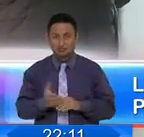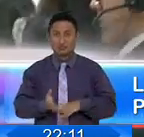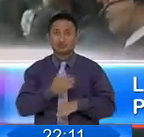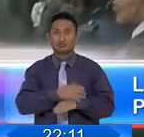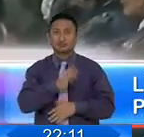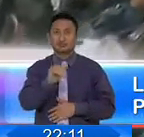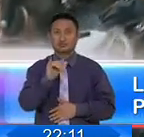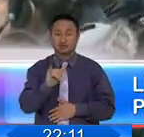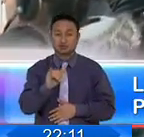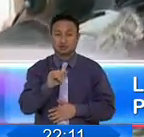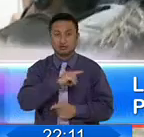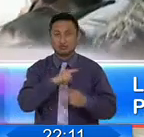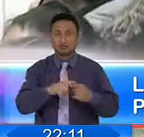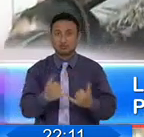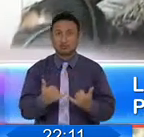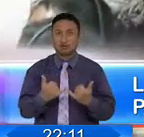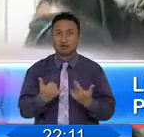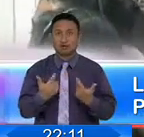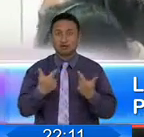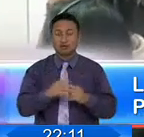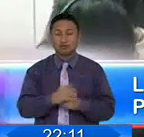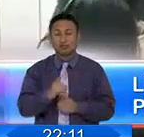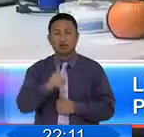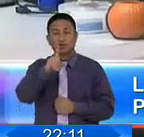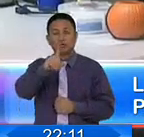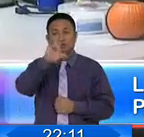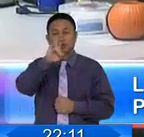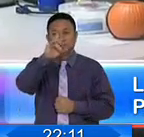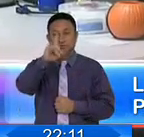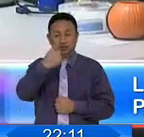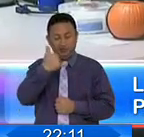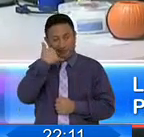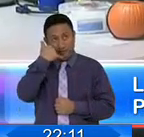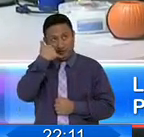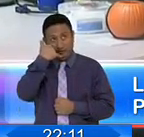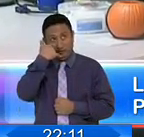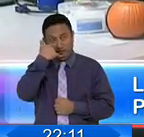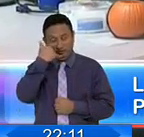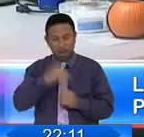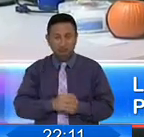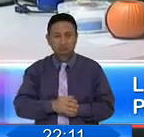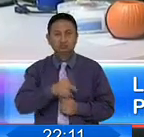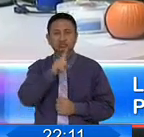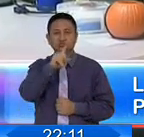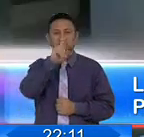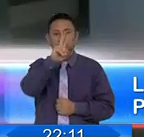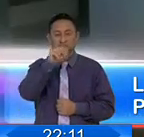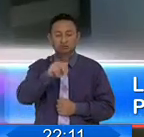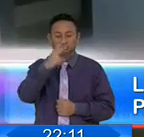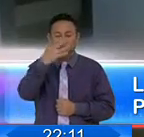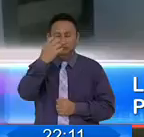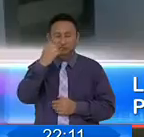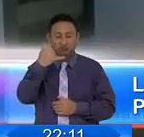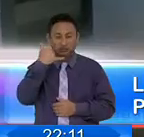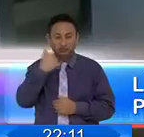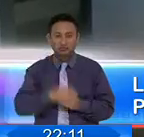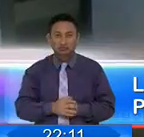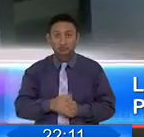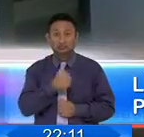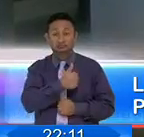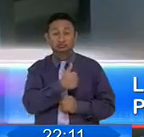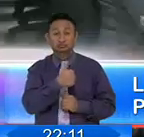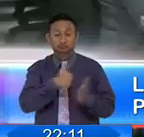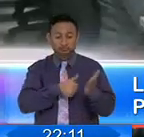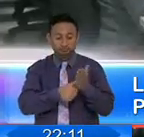sábado y hasta la fecha a través del call center 171. Se han receptado 215,000 llamadas, así lo anunció el ministro